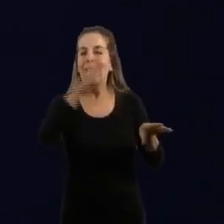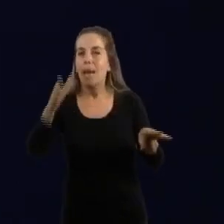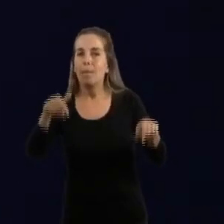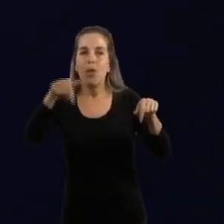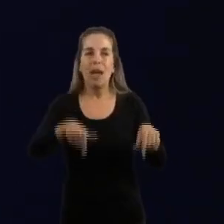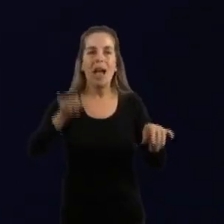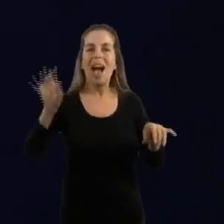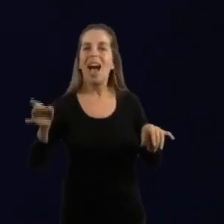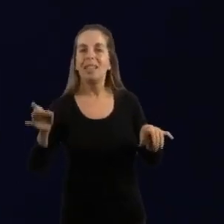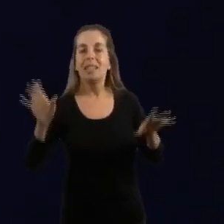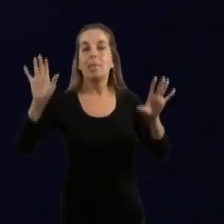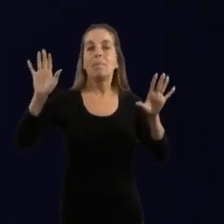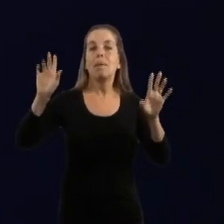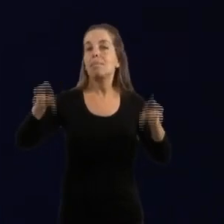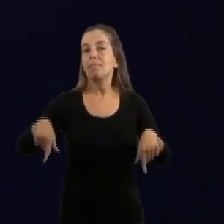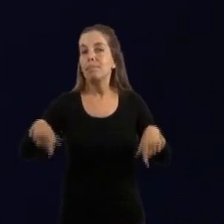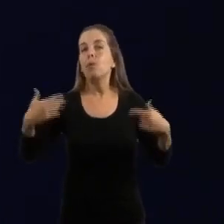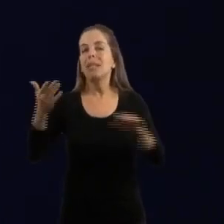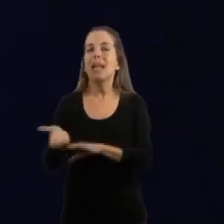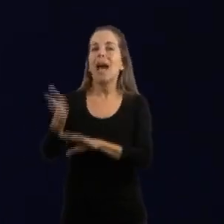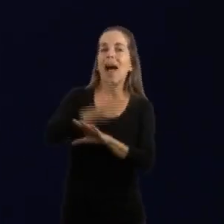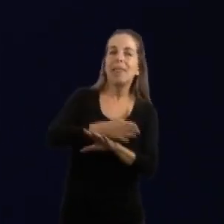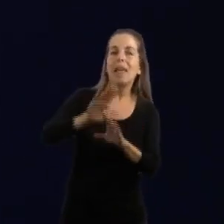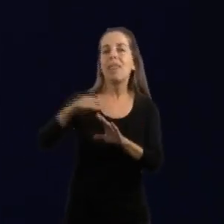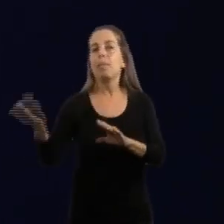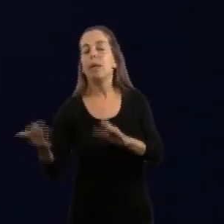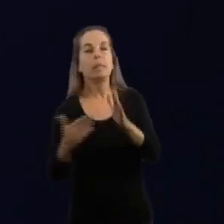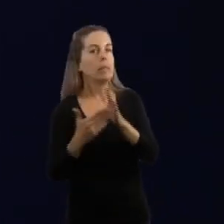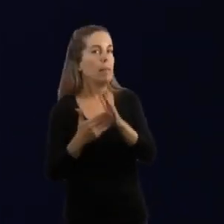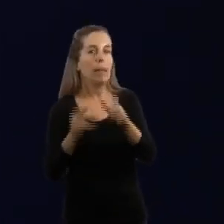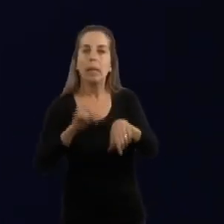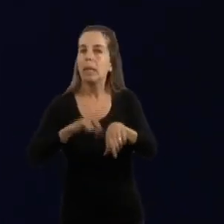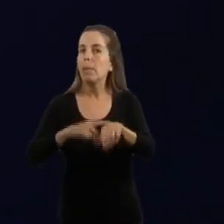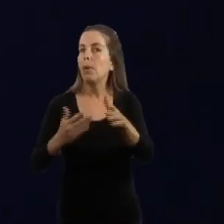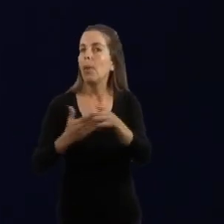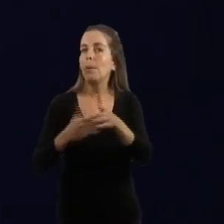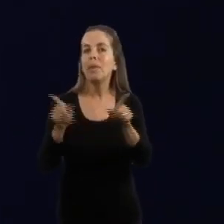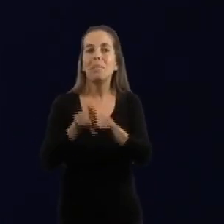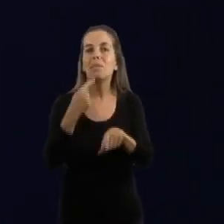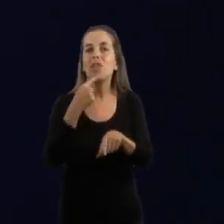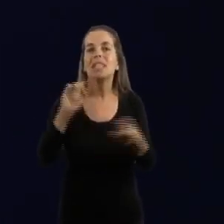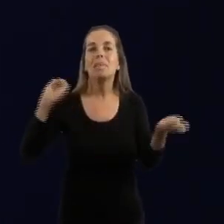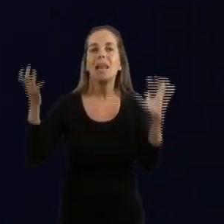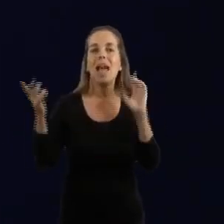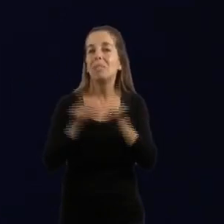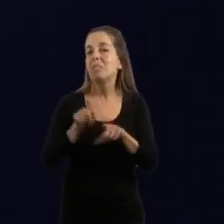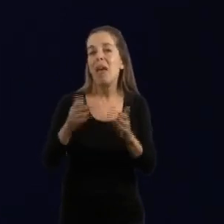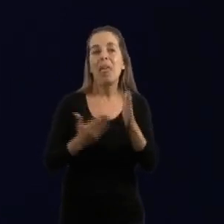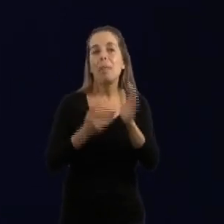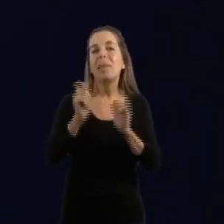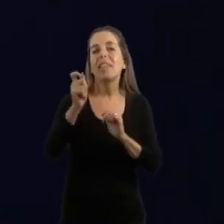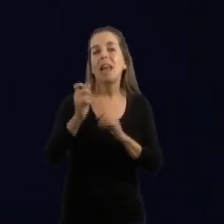supuestamente el cepo estaría levantado. Puede ser antes, puede ser después. Los tiempos son de Dios, como dice el presidente. Manuel, buen